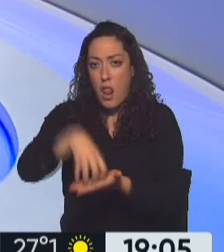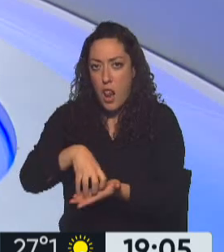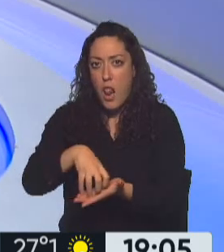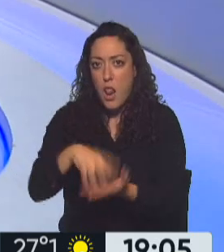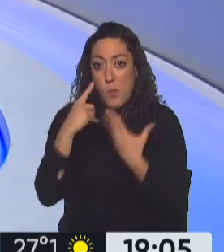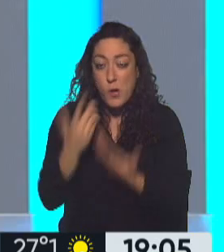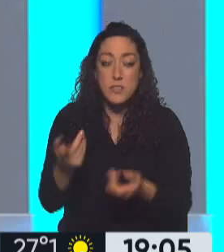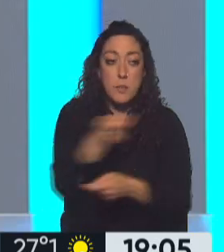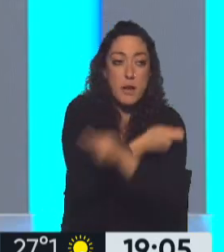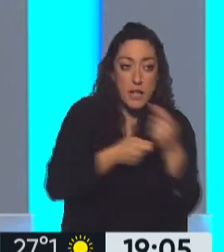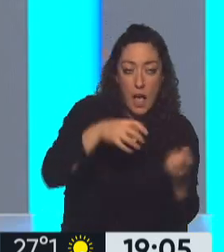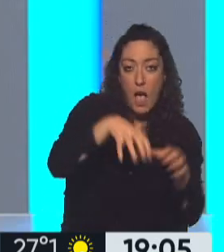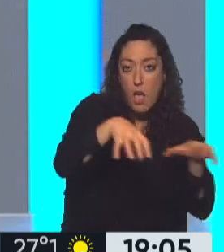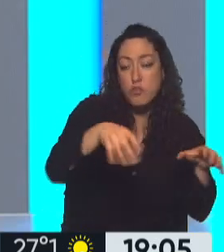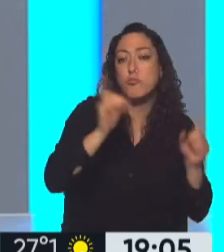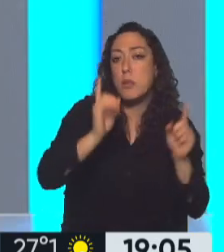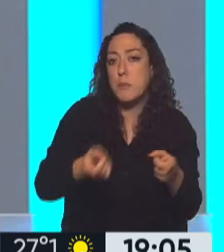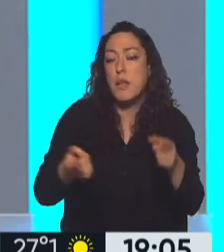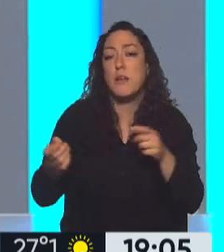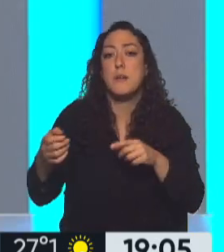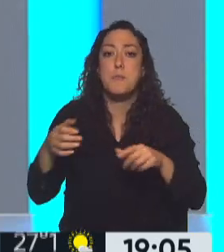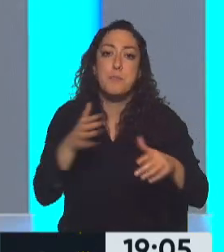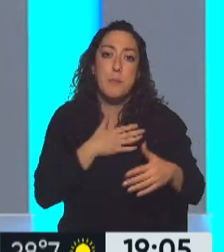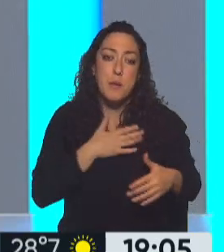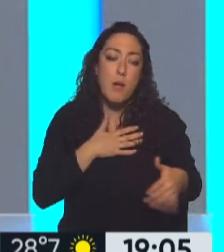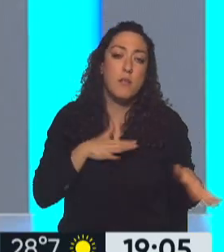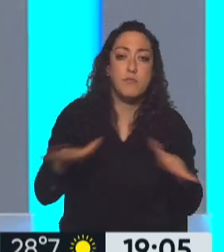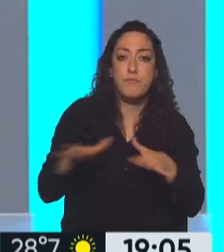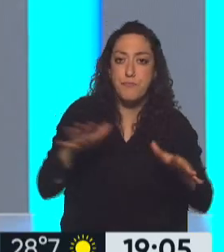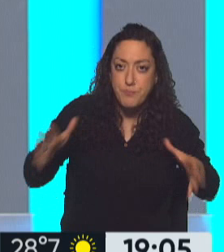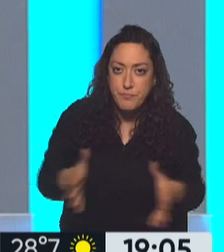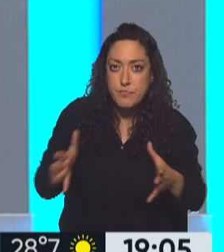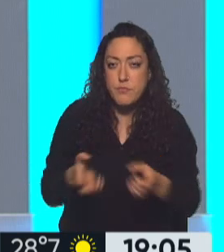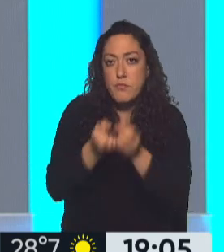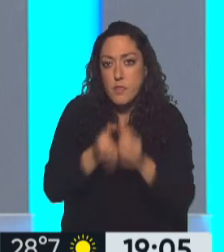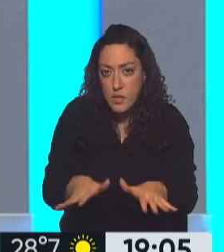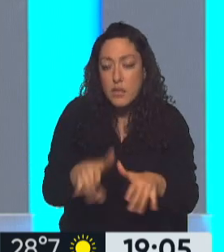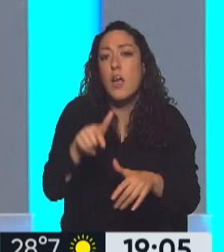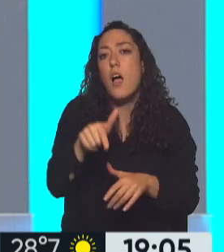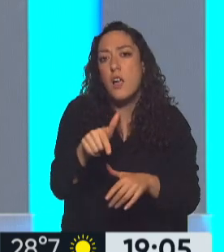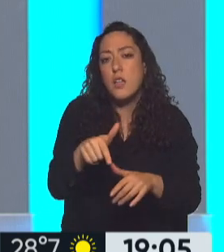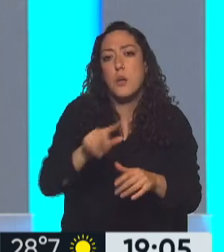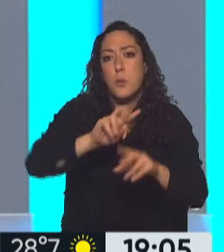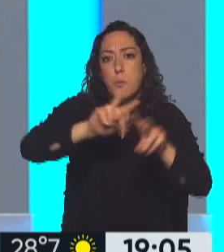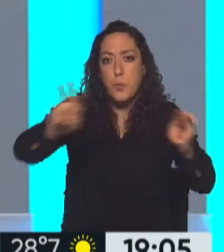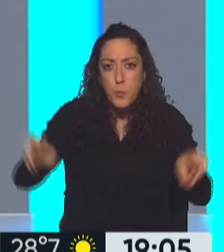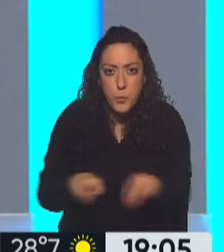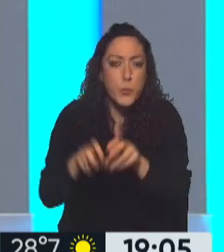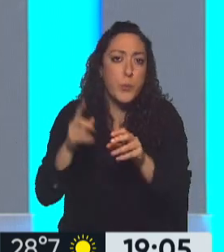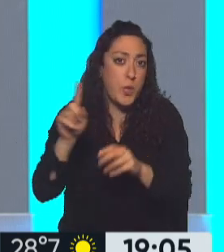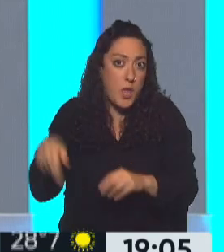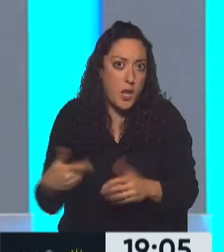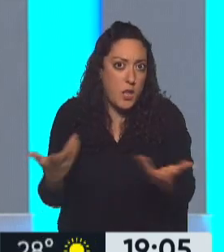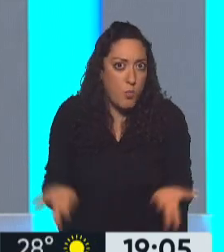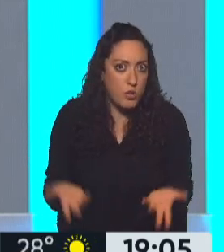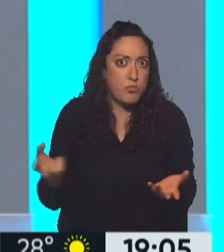del mercado y de nuestras iniciativas privadas todas han generado y generan rendimiento económico no así que eso